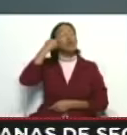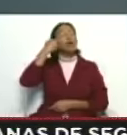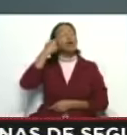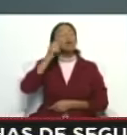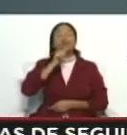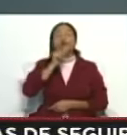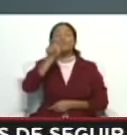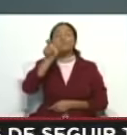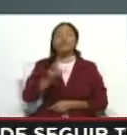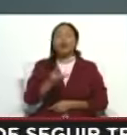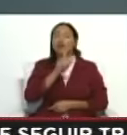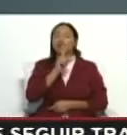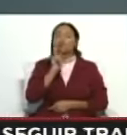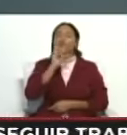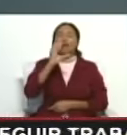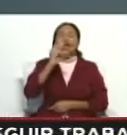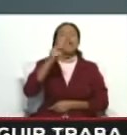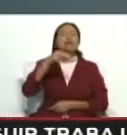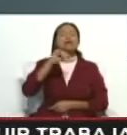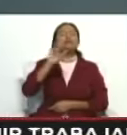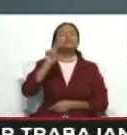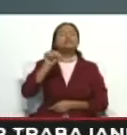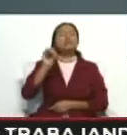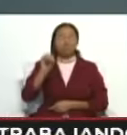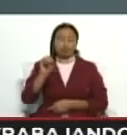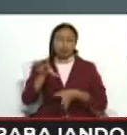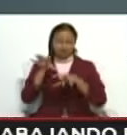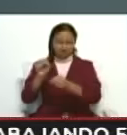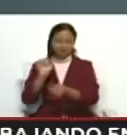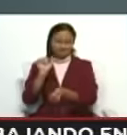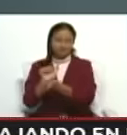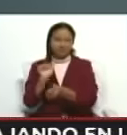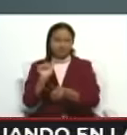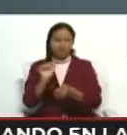Recadi. No recuerda más otra.